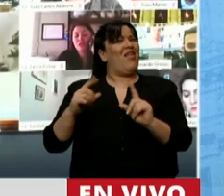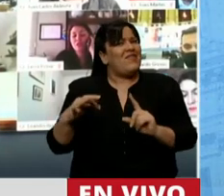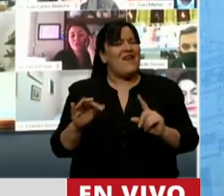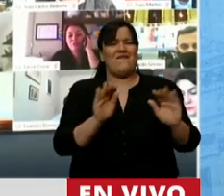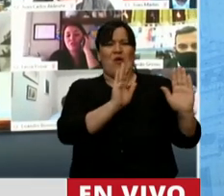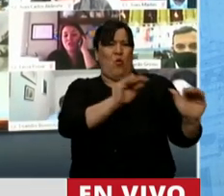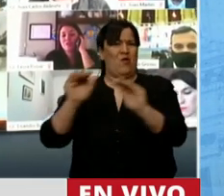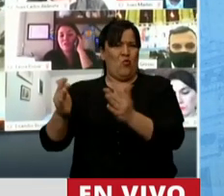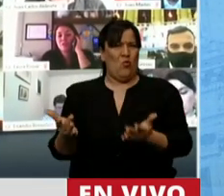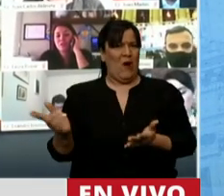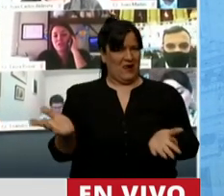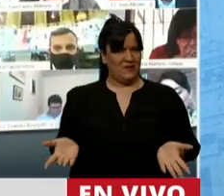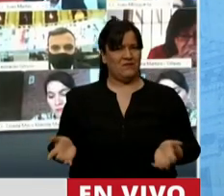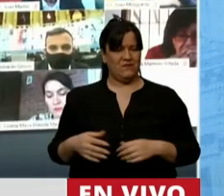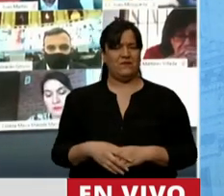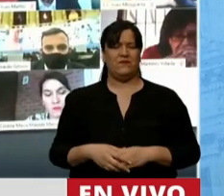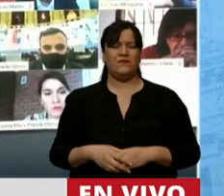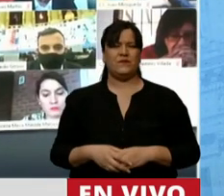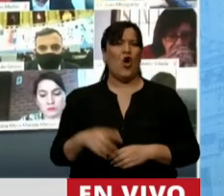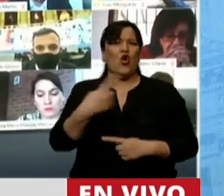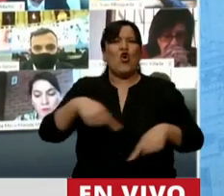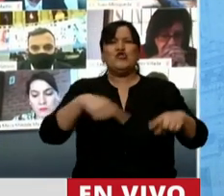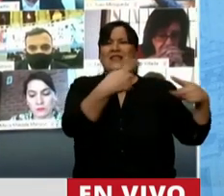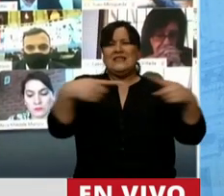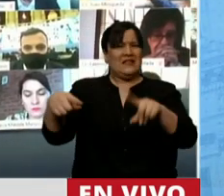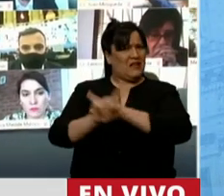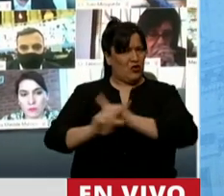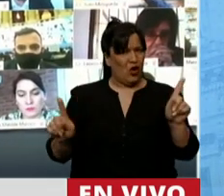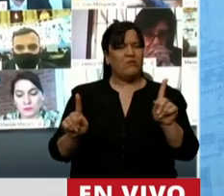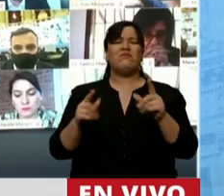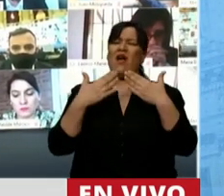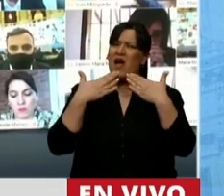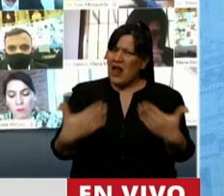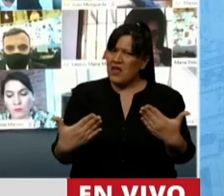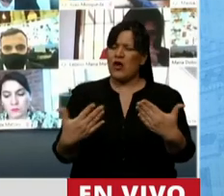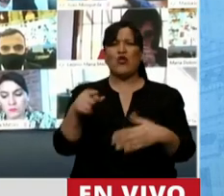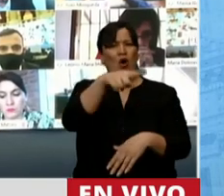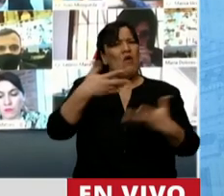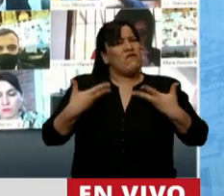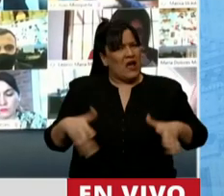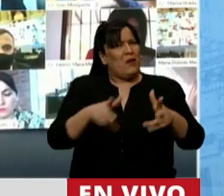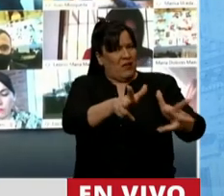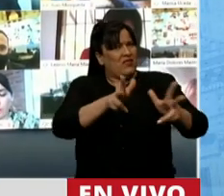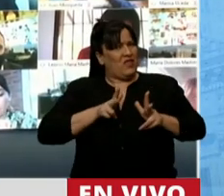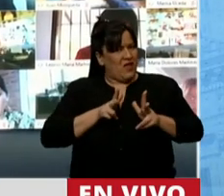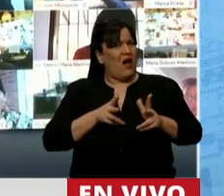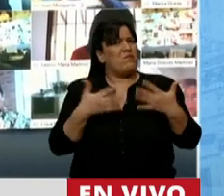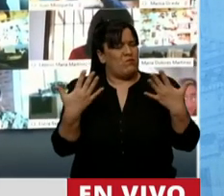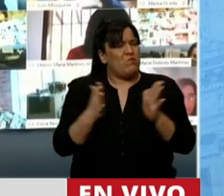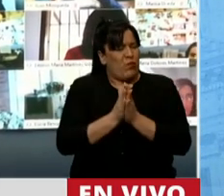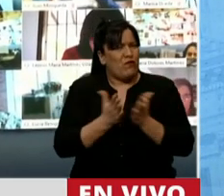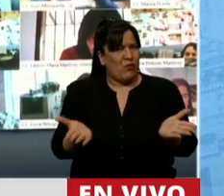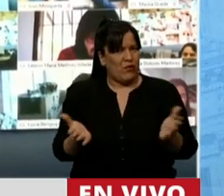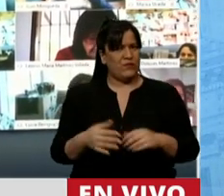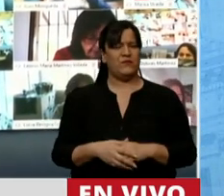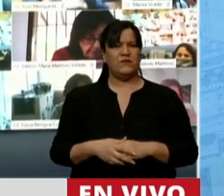no peras con manzanas y agradezco desde ya que sea honesto intelectualmente y